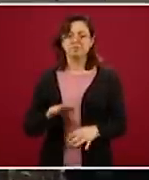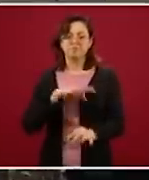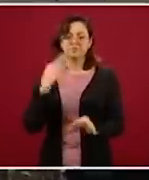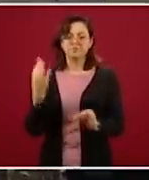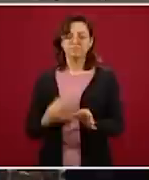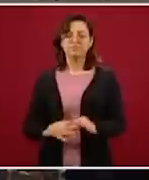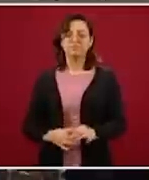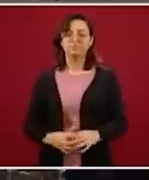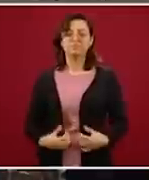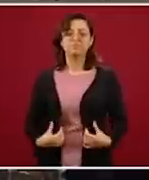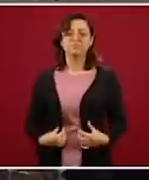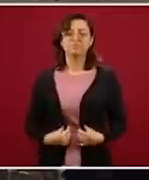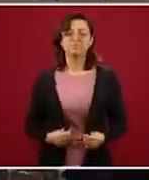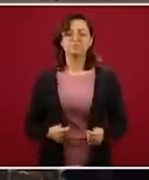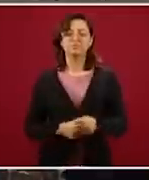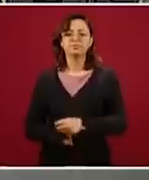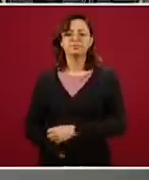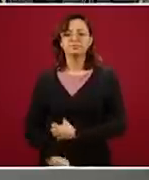cuánto?